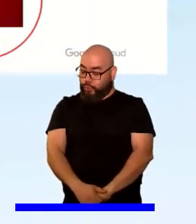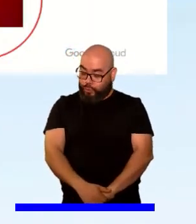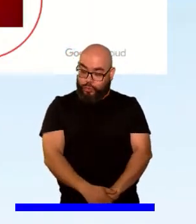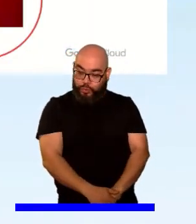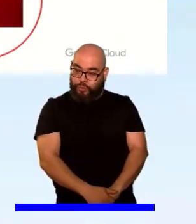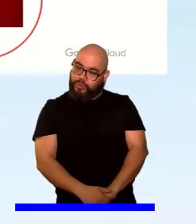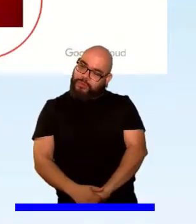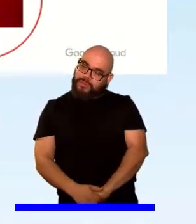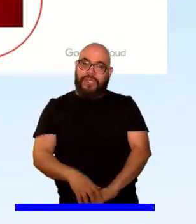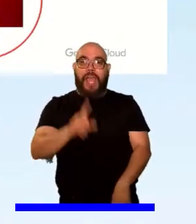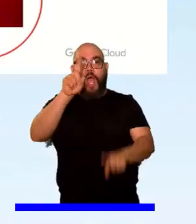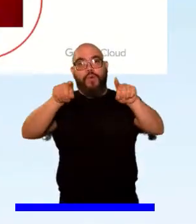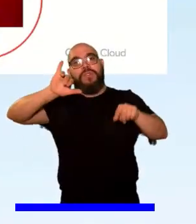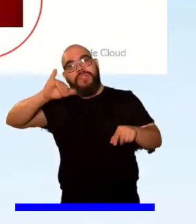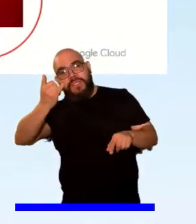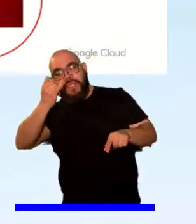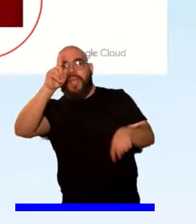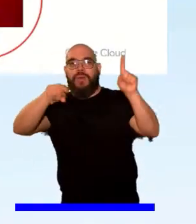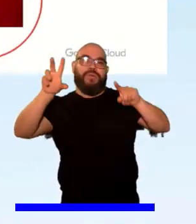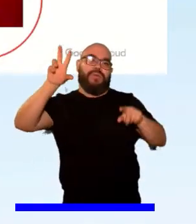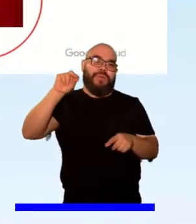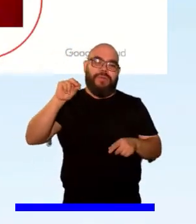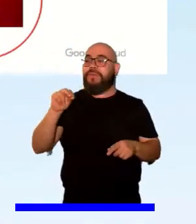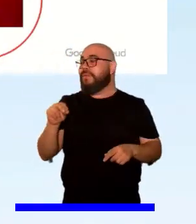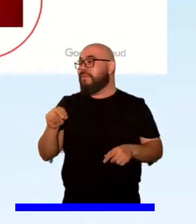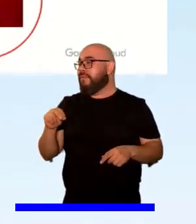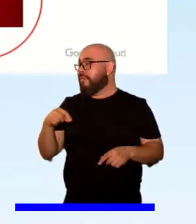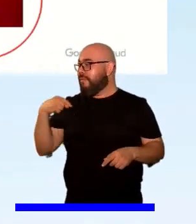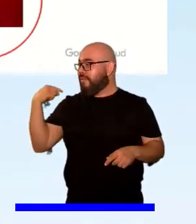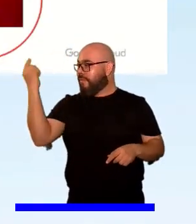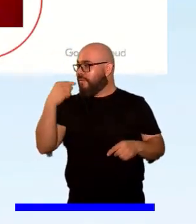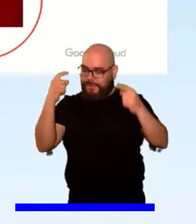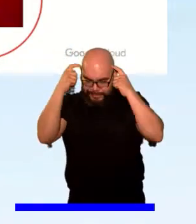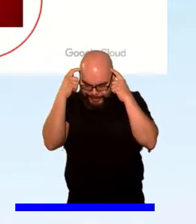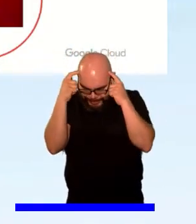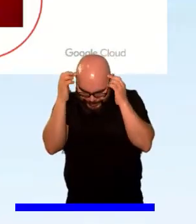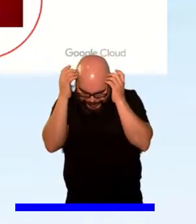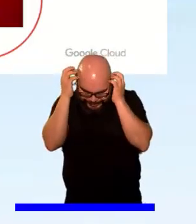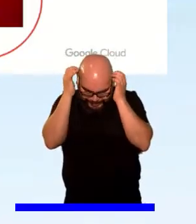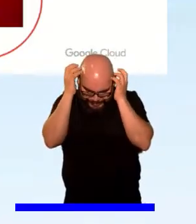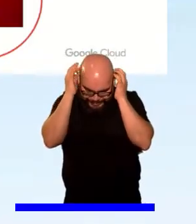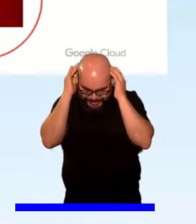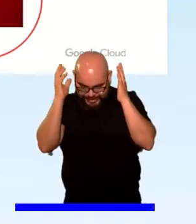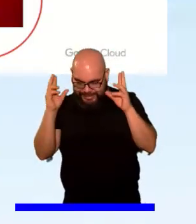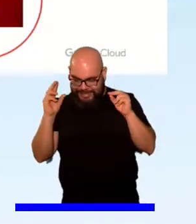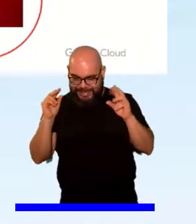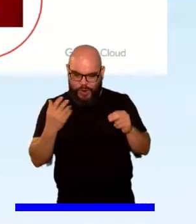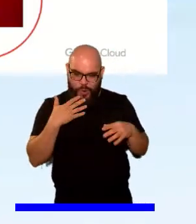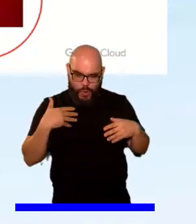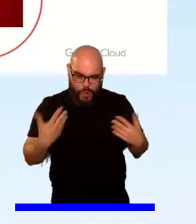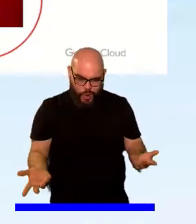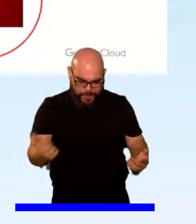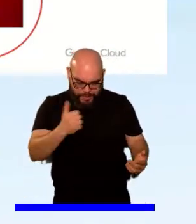Va a haber unos sí, va a haber unos no, pero en todos los casos la vamos a pensar como, güey madre, ya no va a haber un